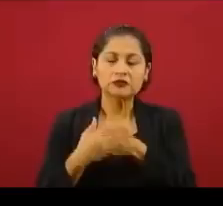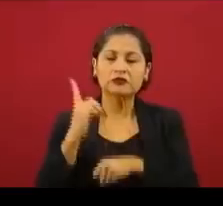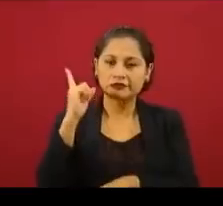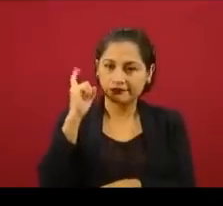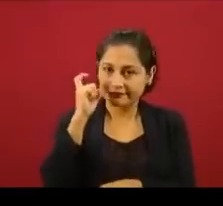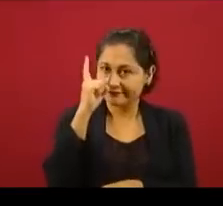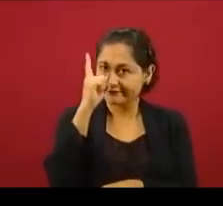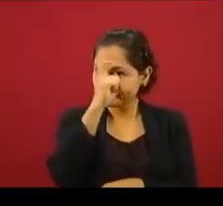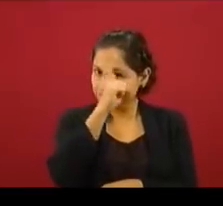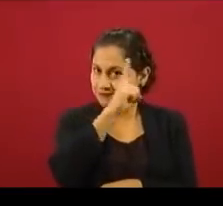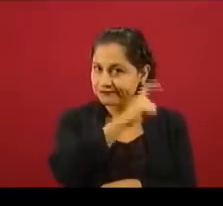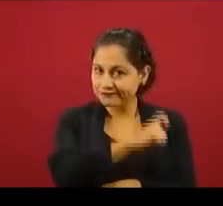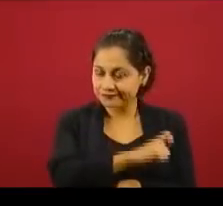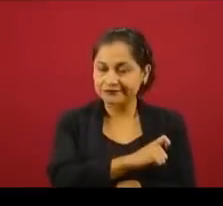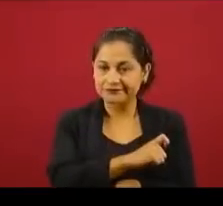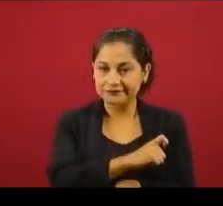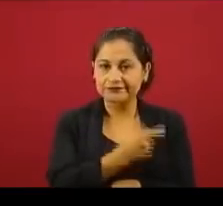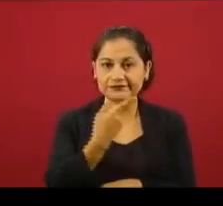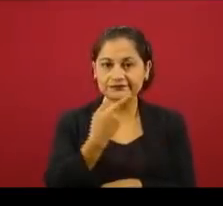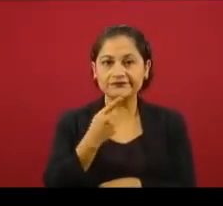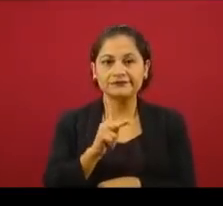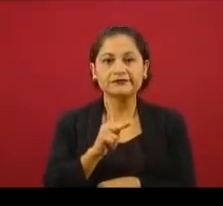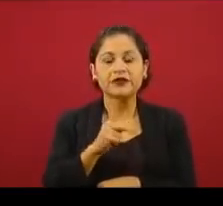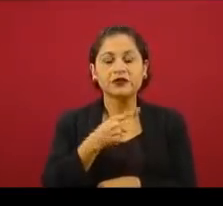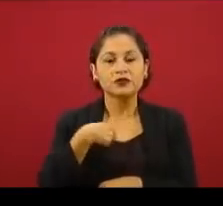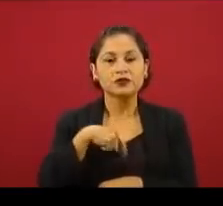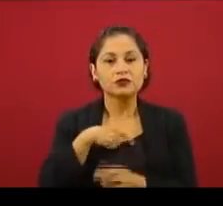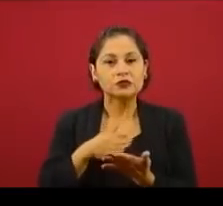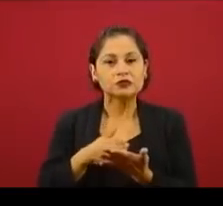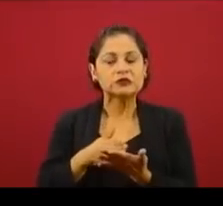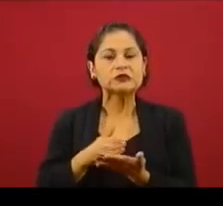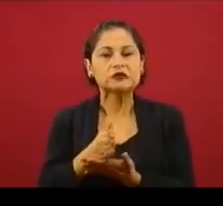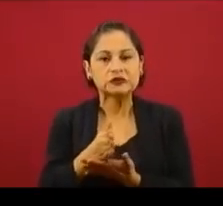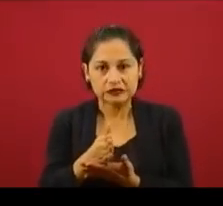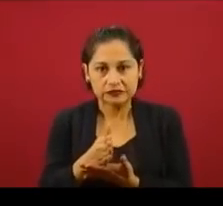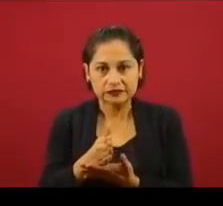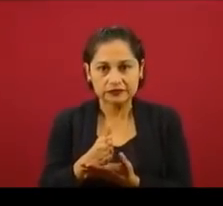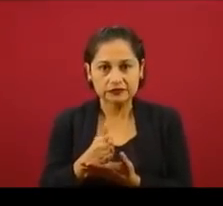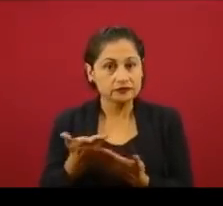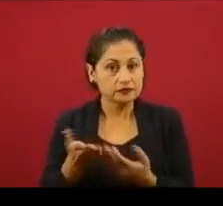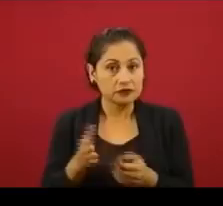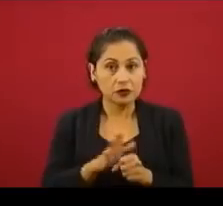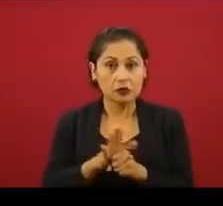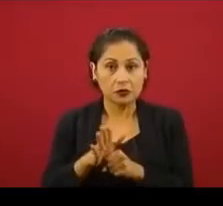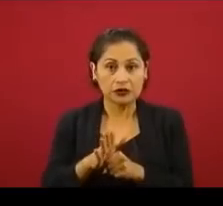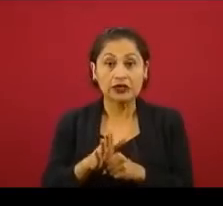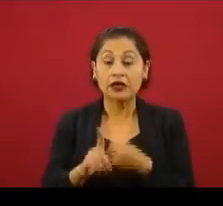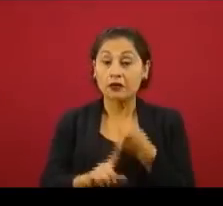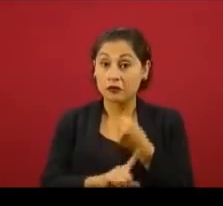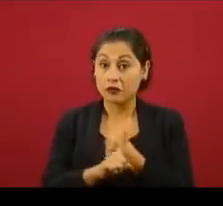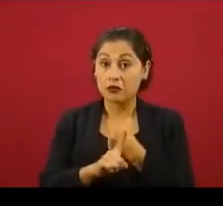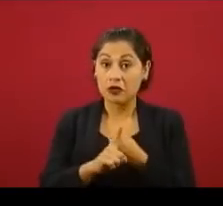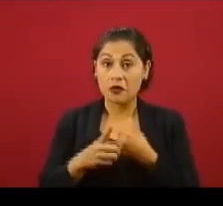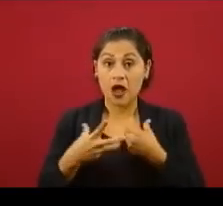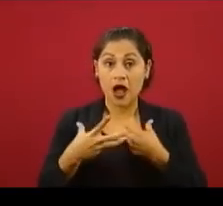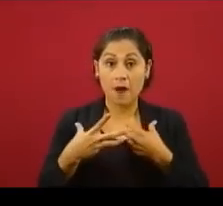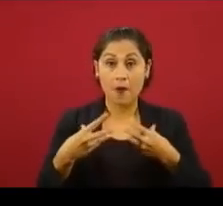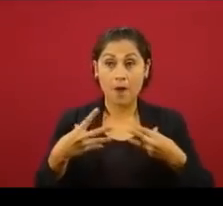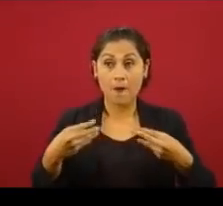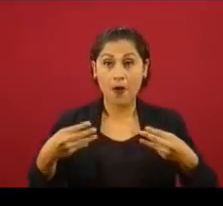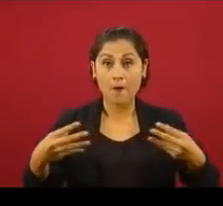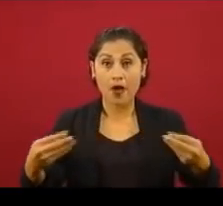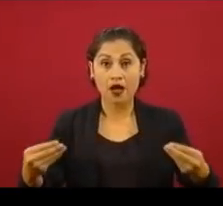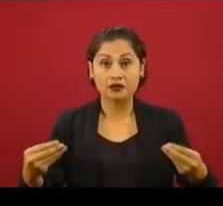el que no nos rebasara la pandemia, que